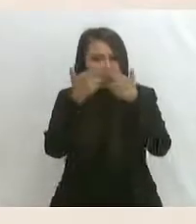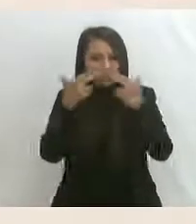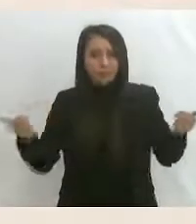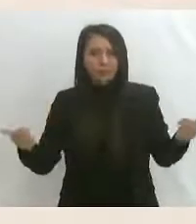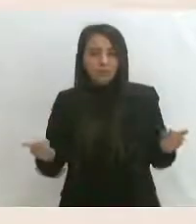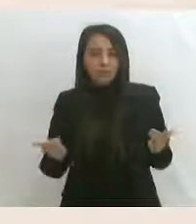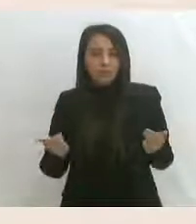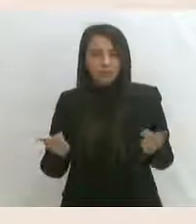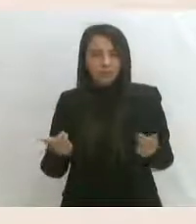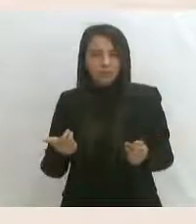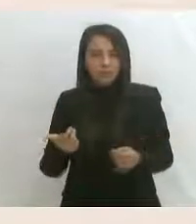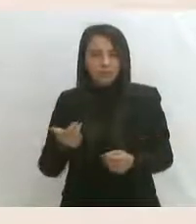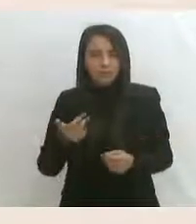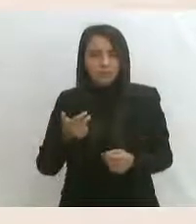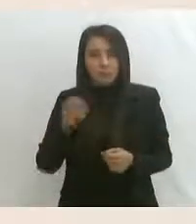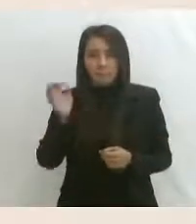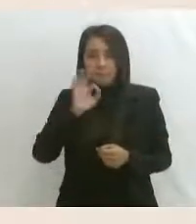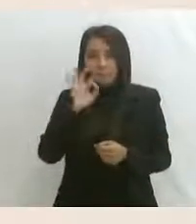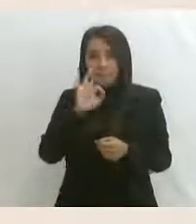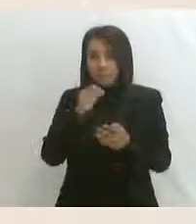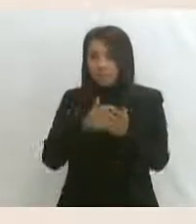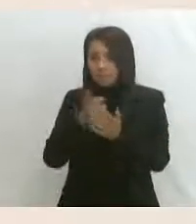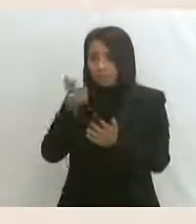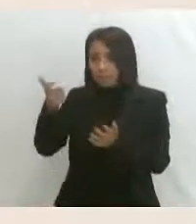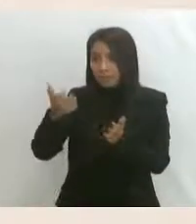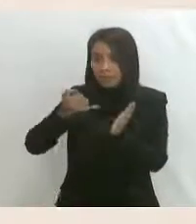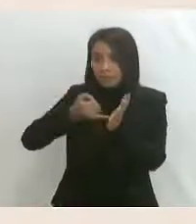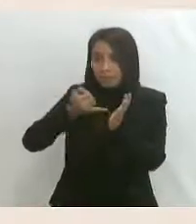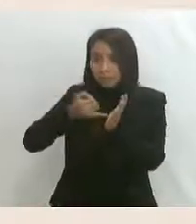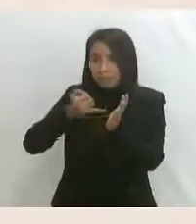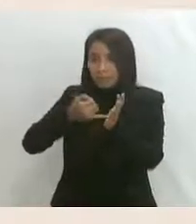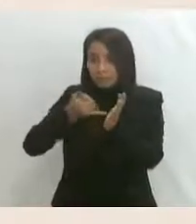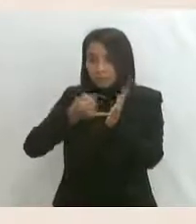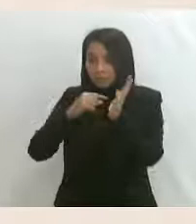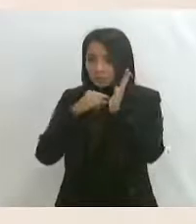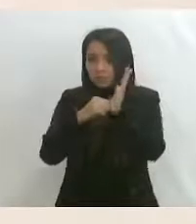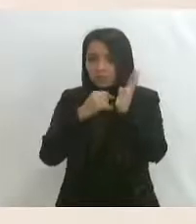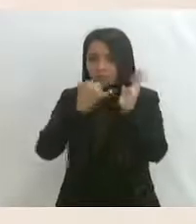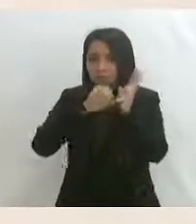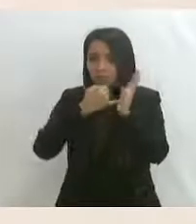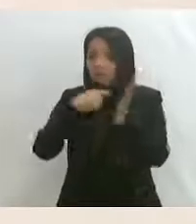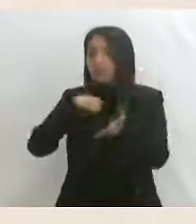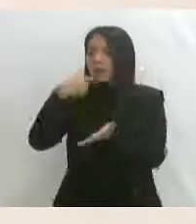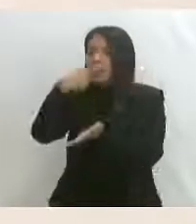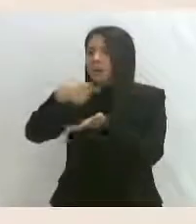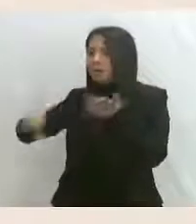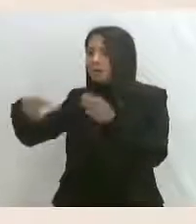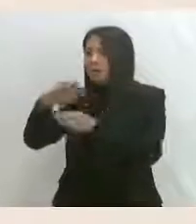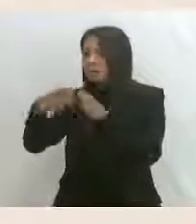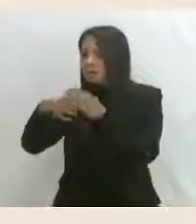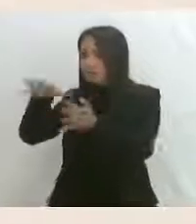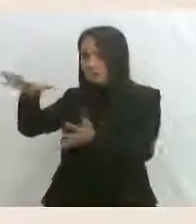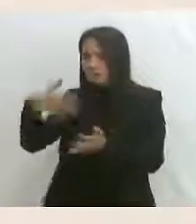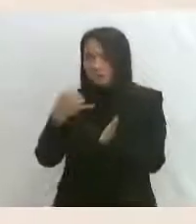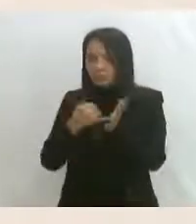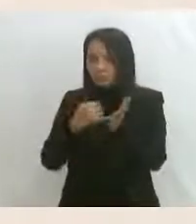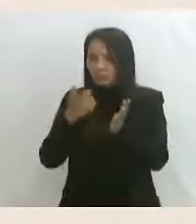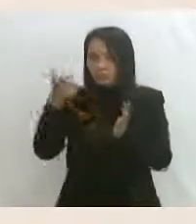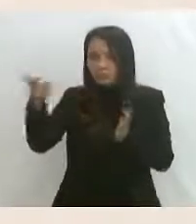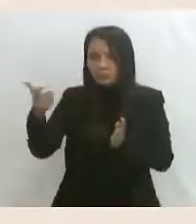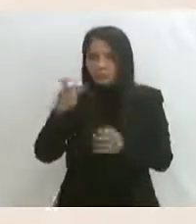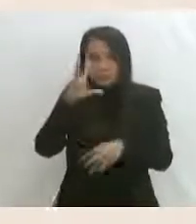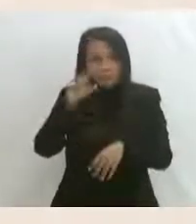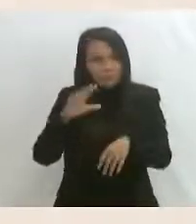que si paga impuesto el que compra una mercancía, porque ahí va incluido el IVA, ¿por qué no va a pagar impuesto